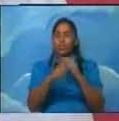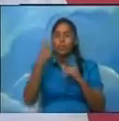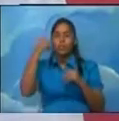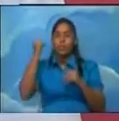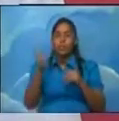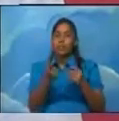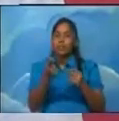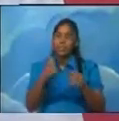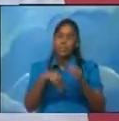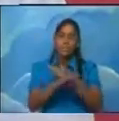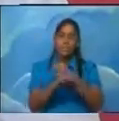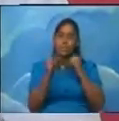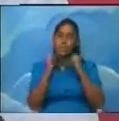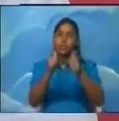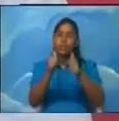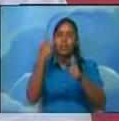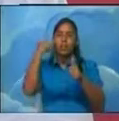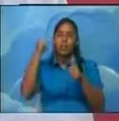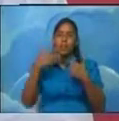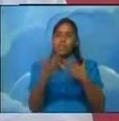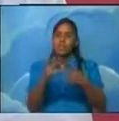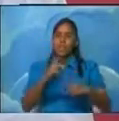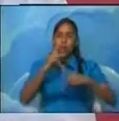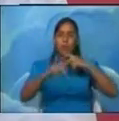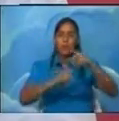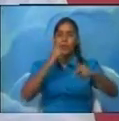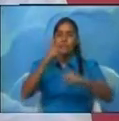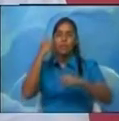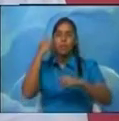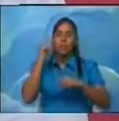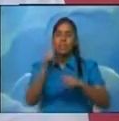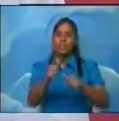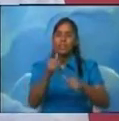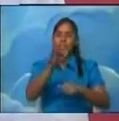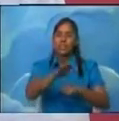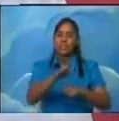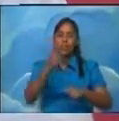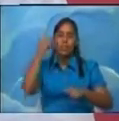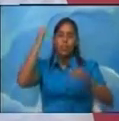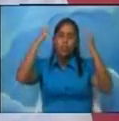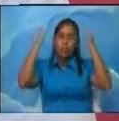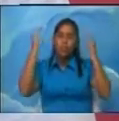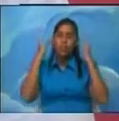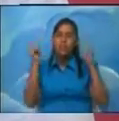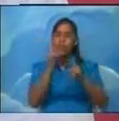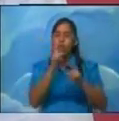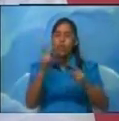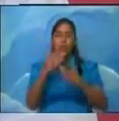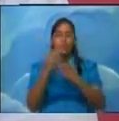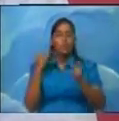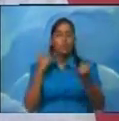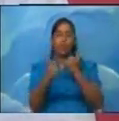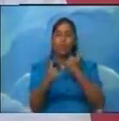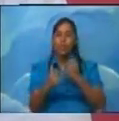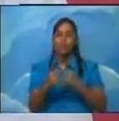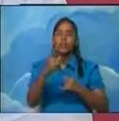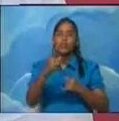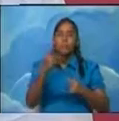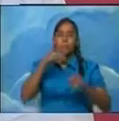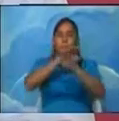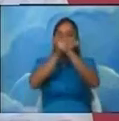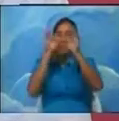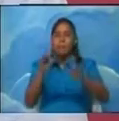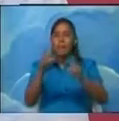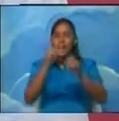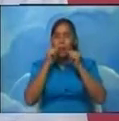les siga yendo bien, para que sigan prosperando, para que sigan estando por cabeza y no por cola. Y de esa manera,